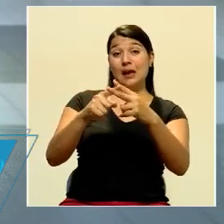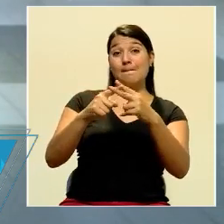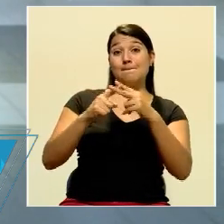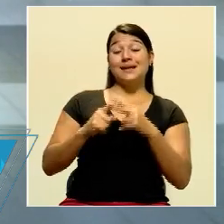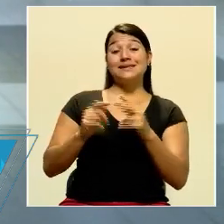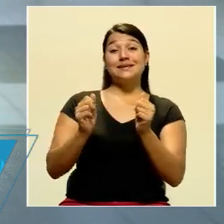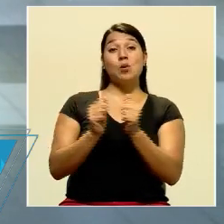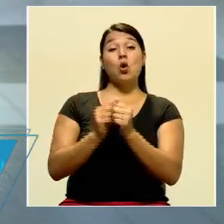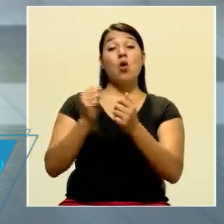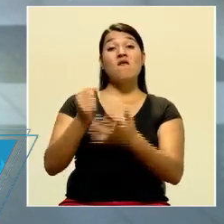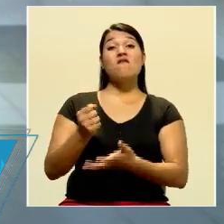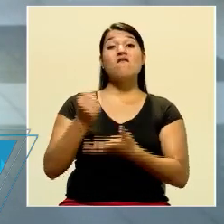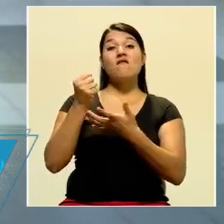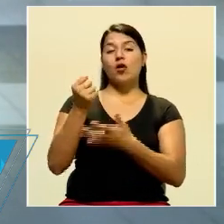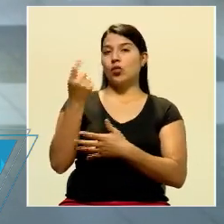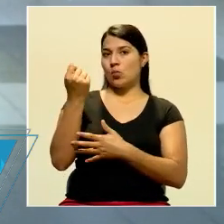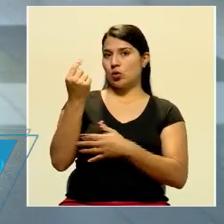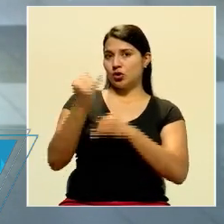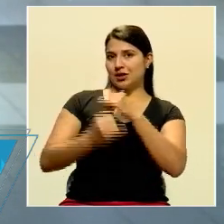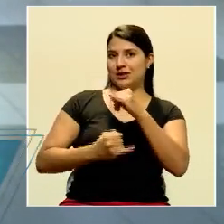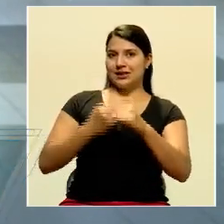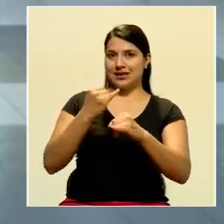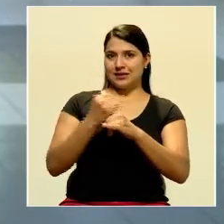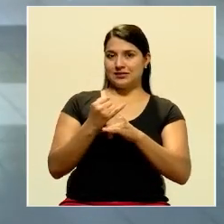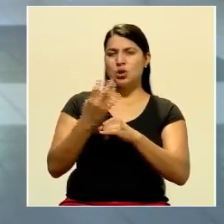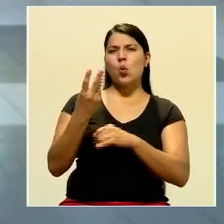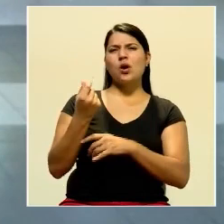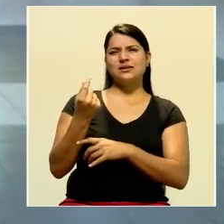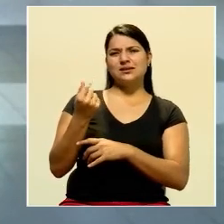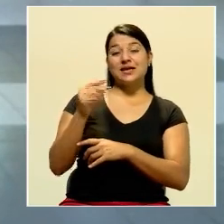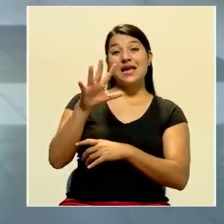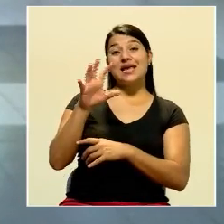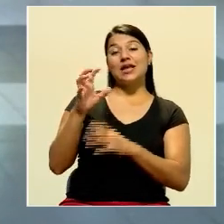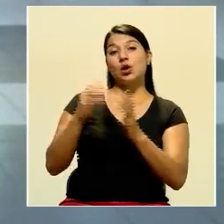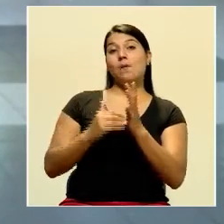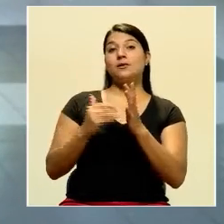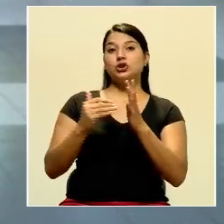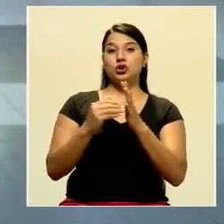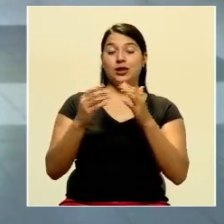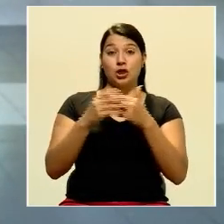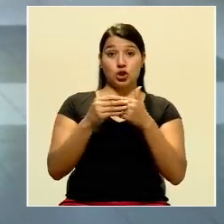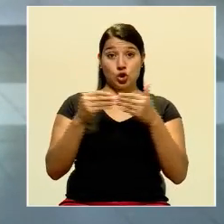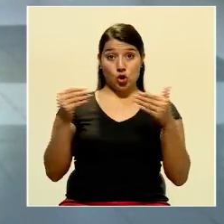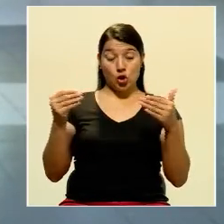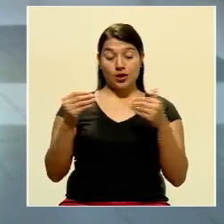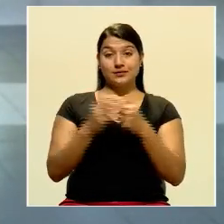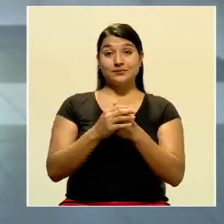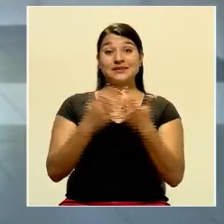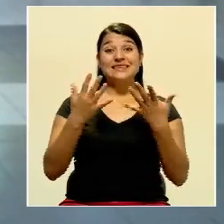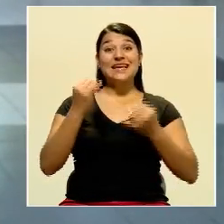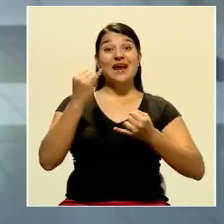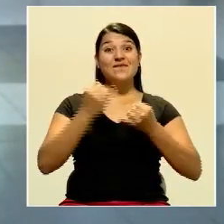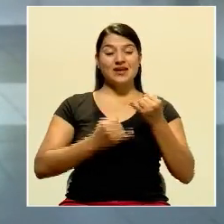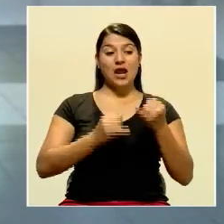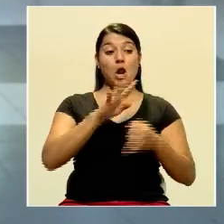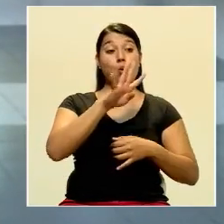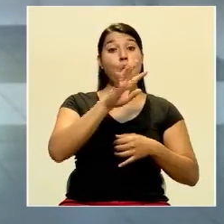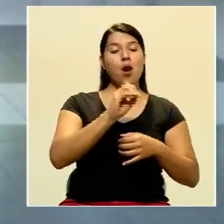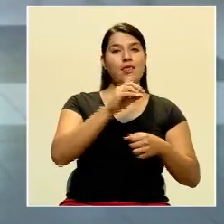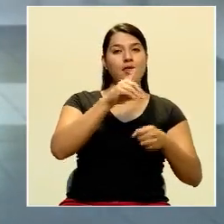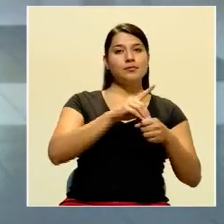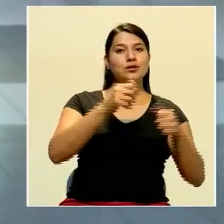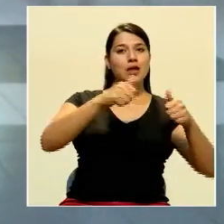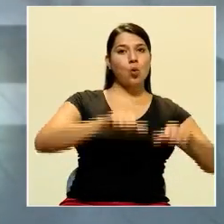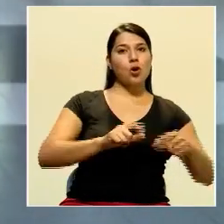con el Fondo Monetario Internacional por $500 millones. Y bueno, al final se aprueba con 40 votos a favor